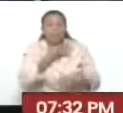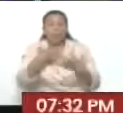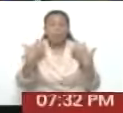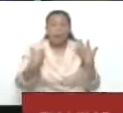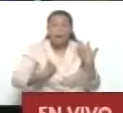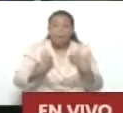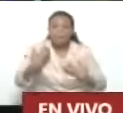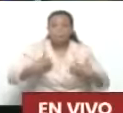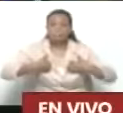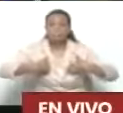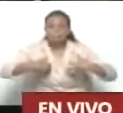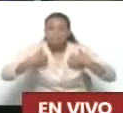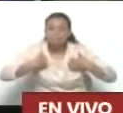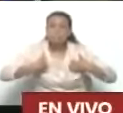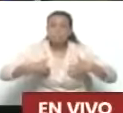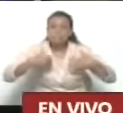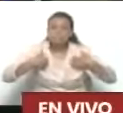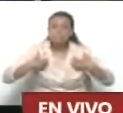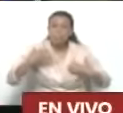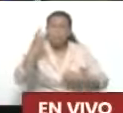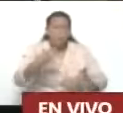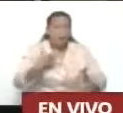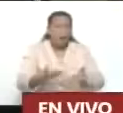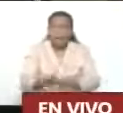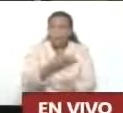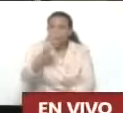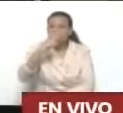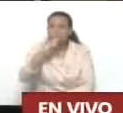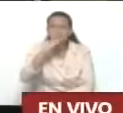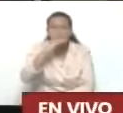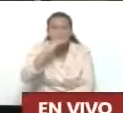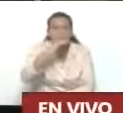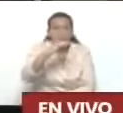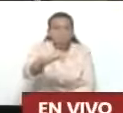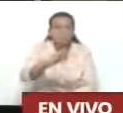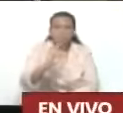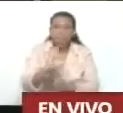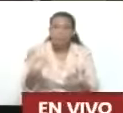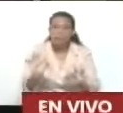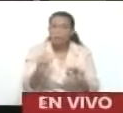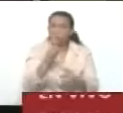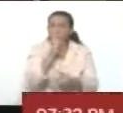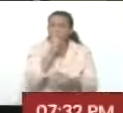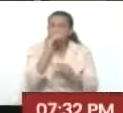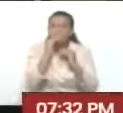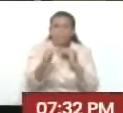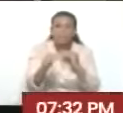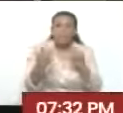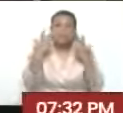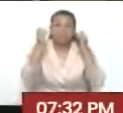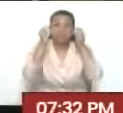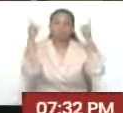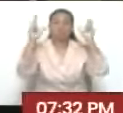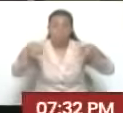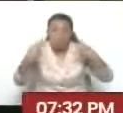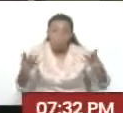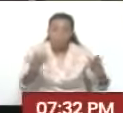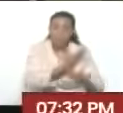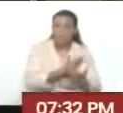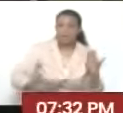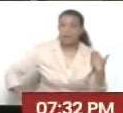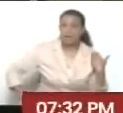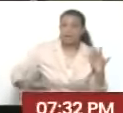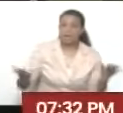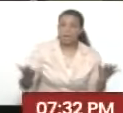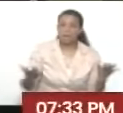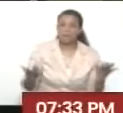Y por tanto, donde antes empieza el dolor, antes los pueblos despiertan. Reaccionaron, correcto. Entonces, claro, aquí de repente gana el presidente